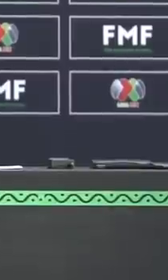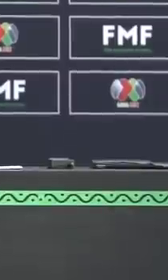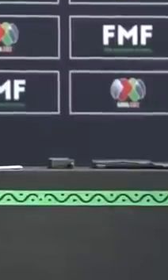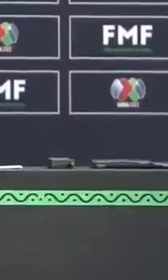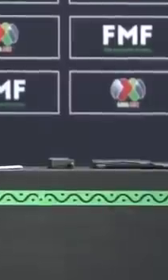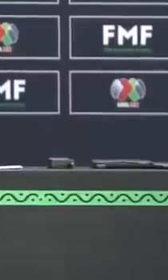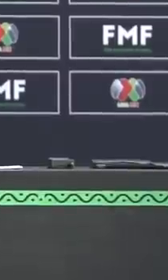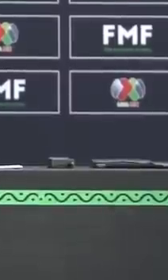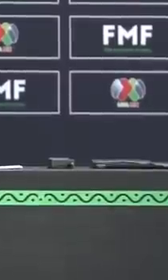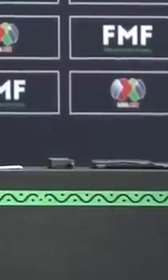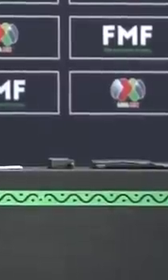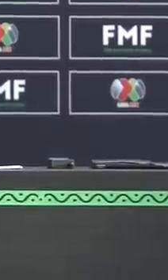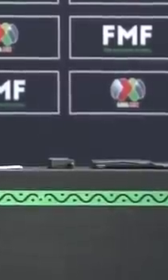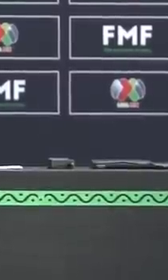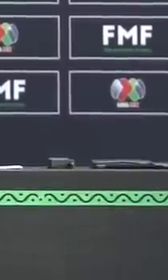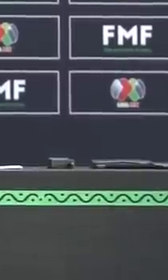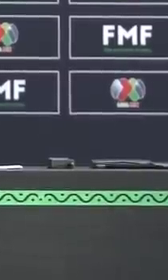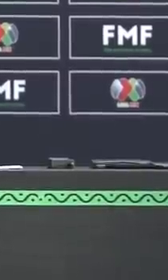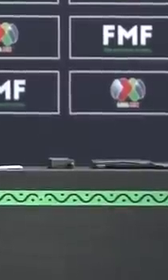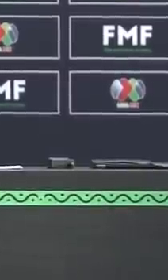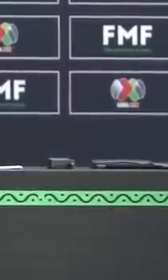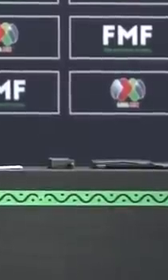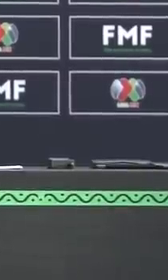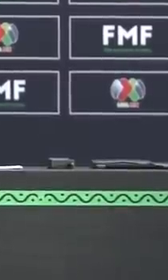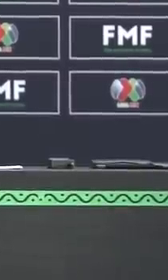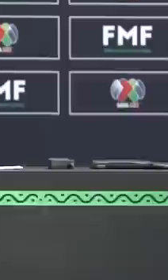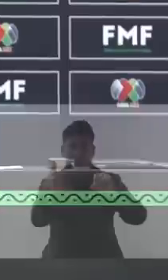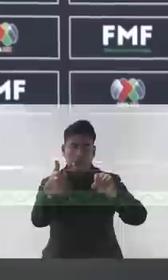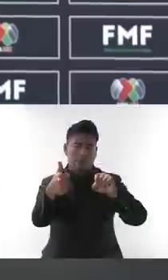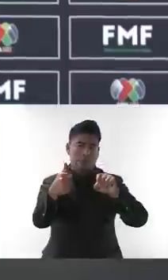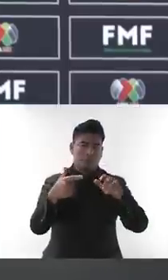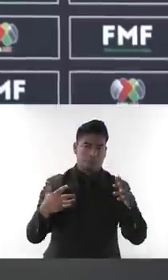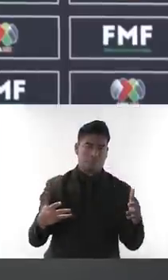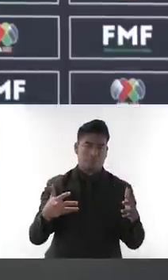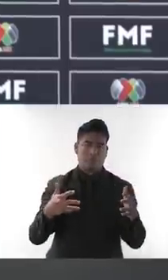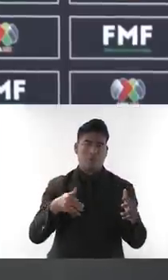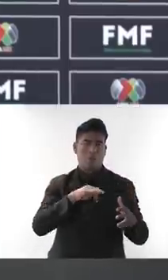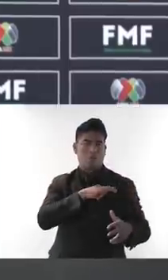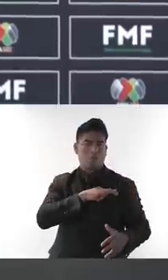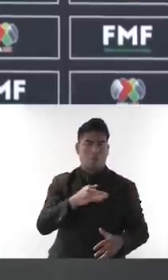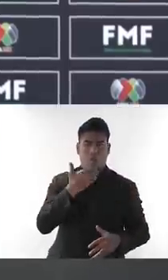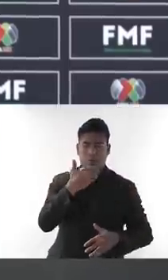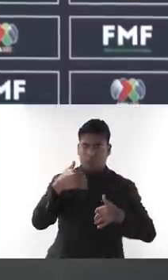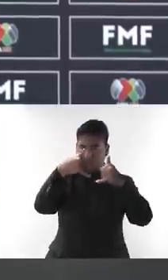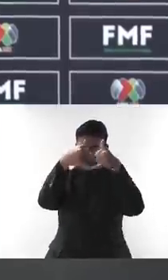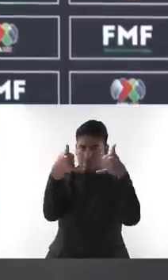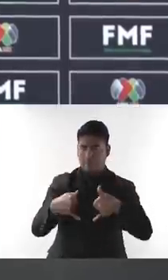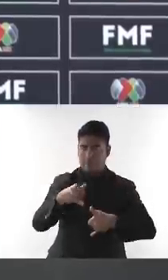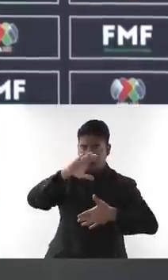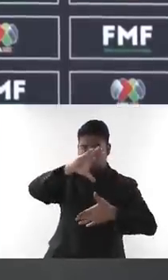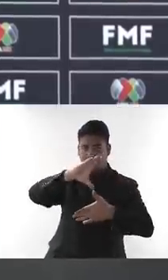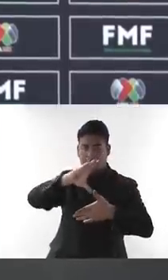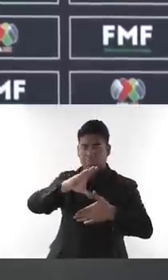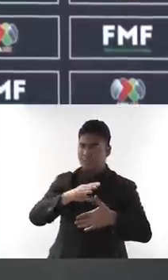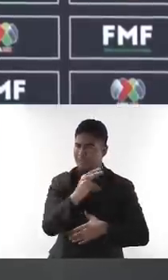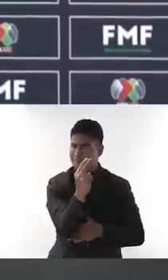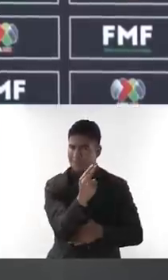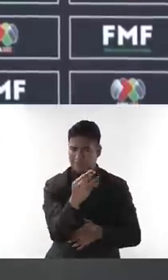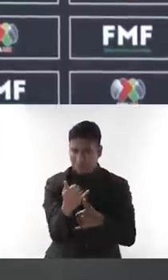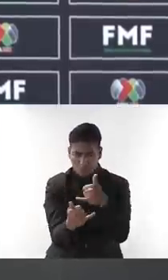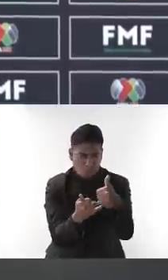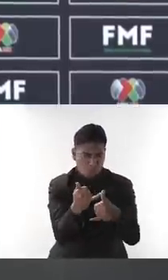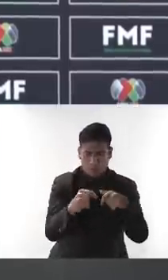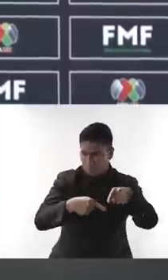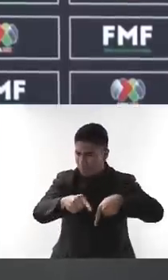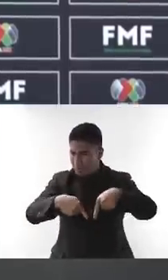de Norteamérica en el 2026. Se tendrá que ir buscando esta mezcla de experiencia con nuevos jugadores